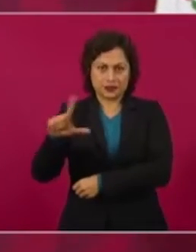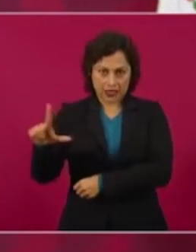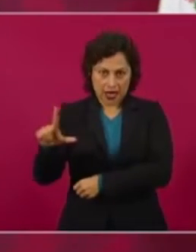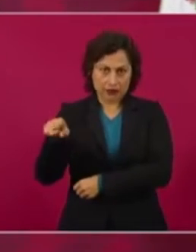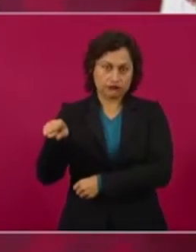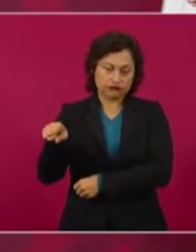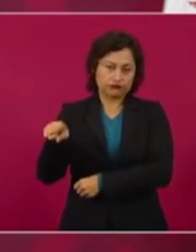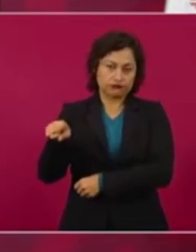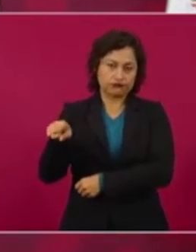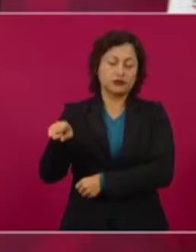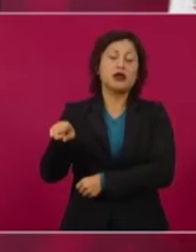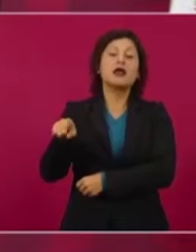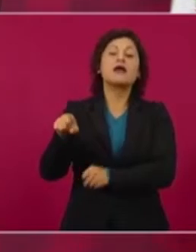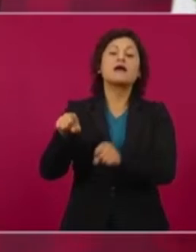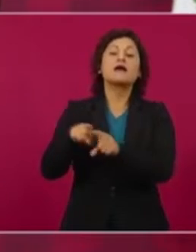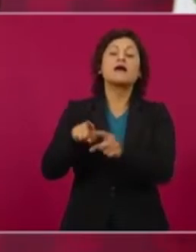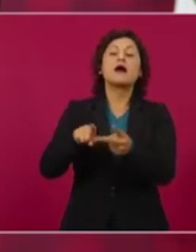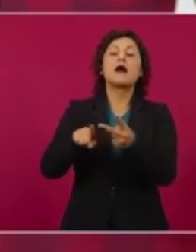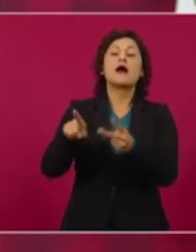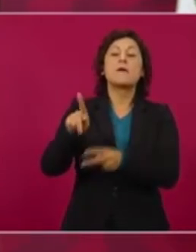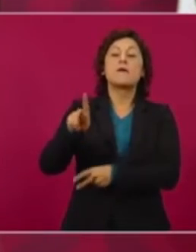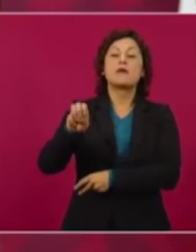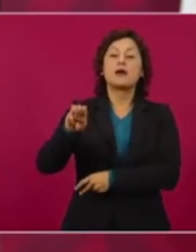Pemex, desde